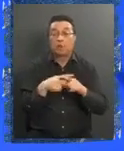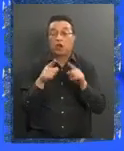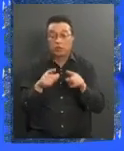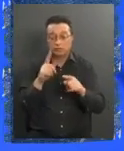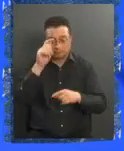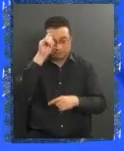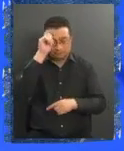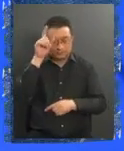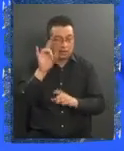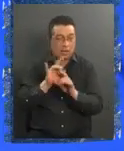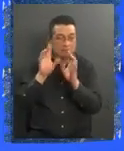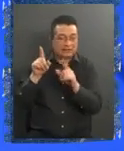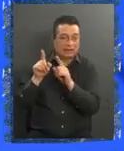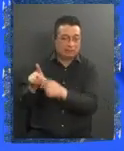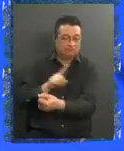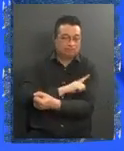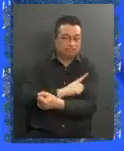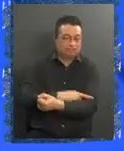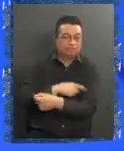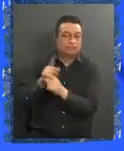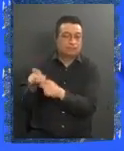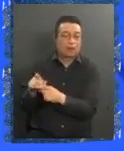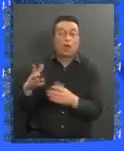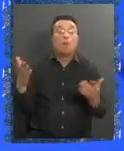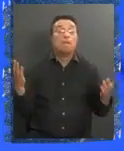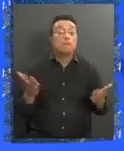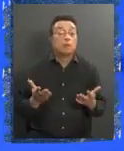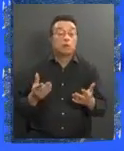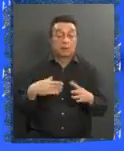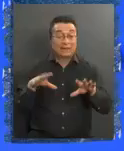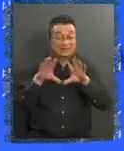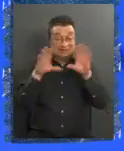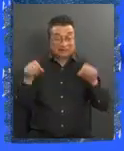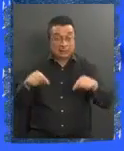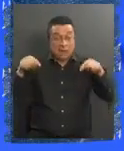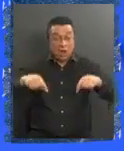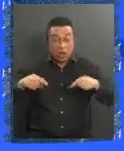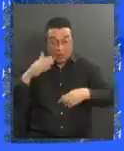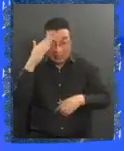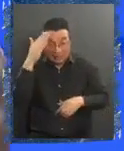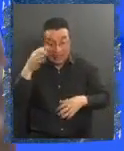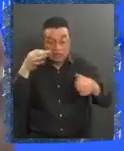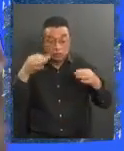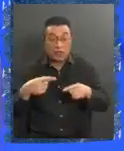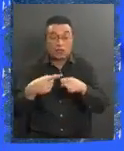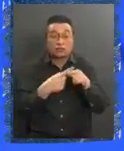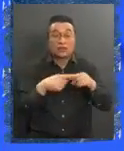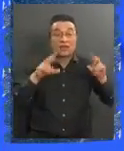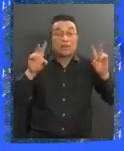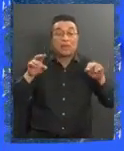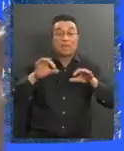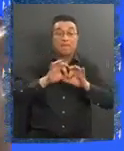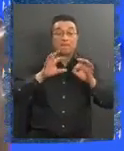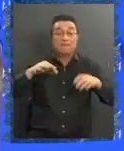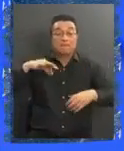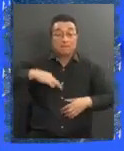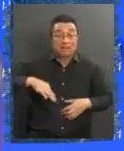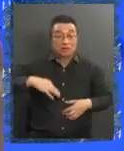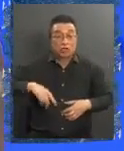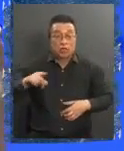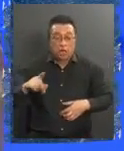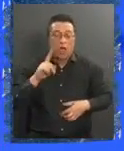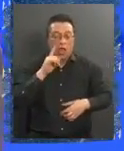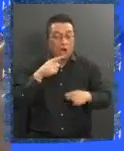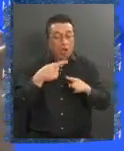eso fundamentalmente tiene que ver con el hecho de que además el sistema hoy día de seguridad social, particularmente el tema de pensiones, también tiene otro, o sea, tiene